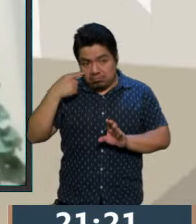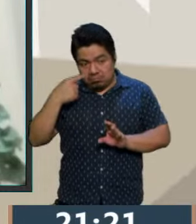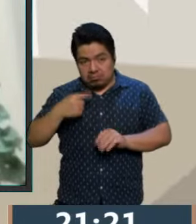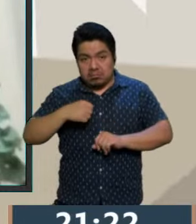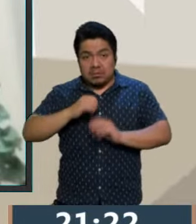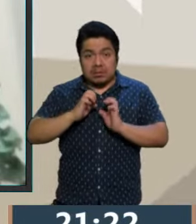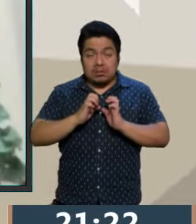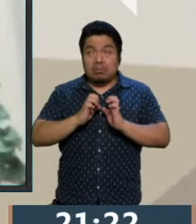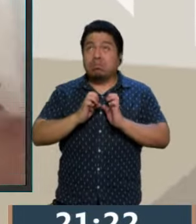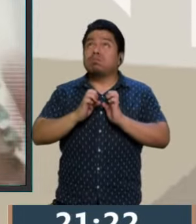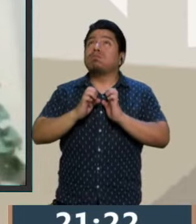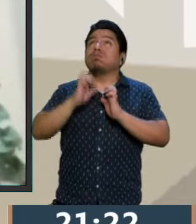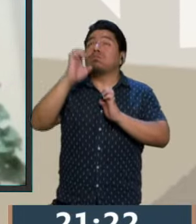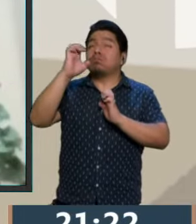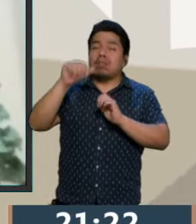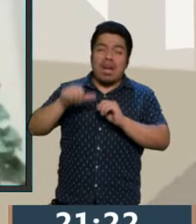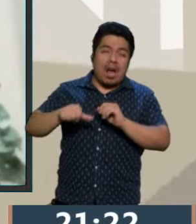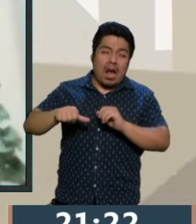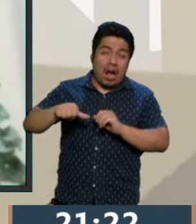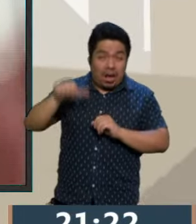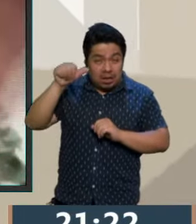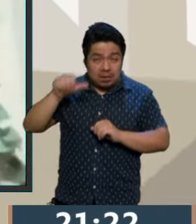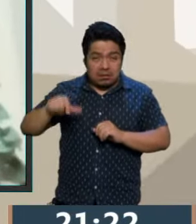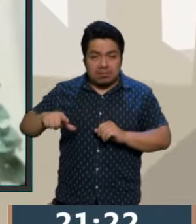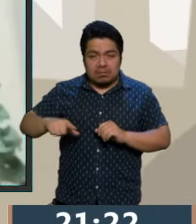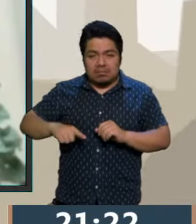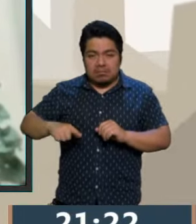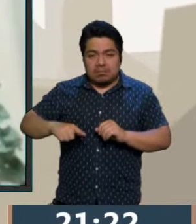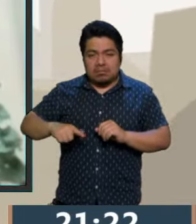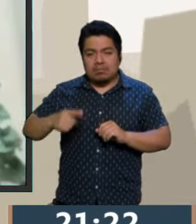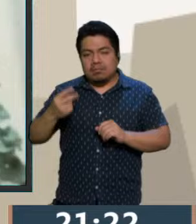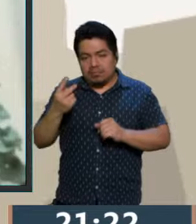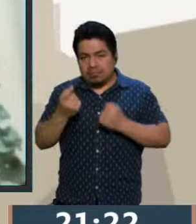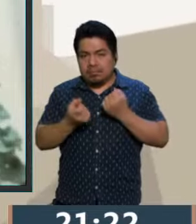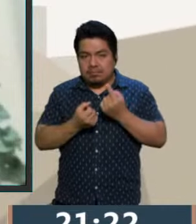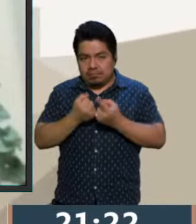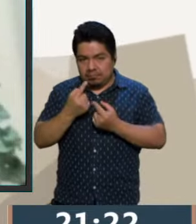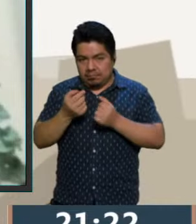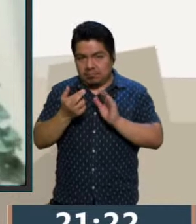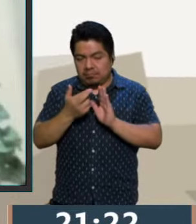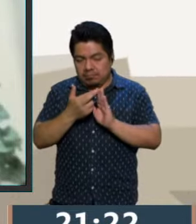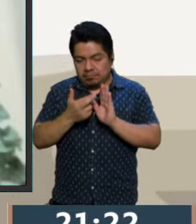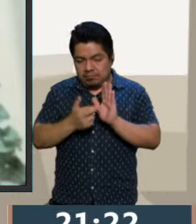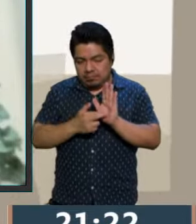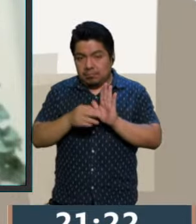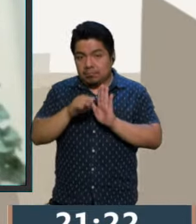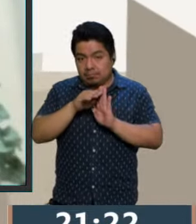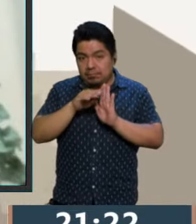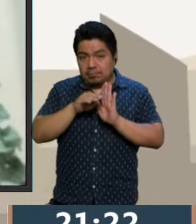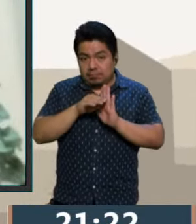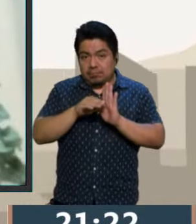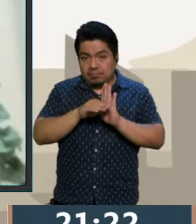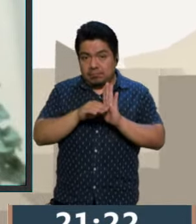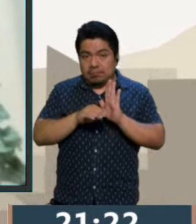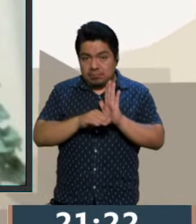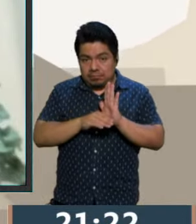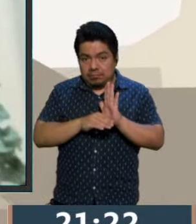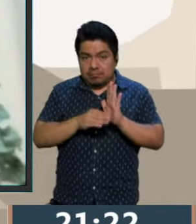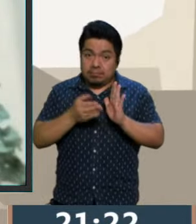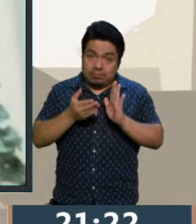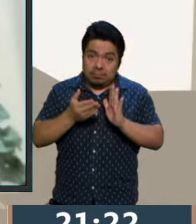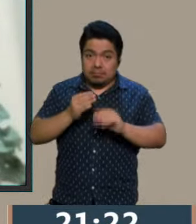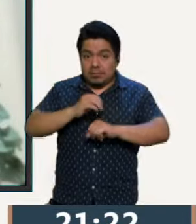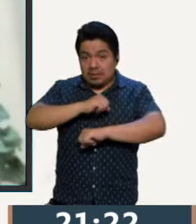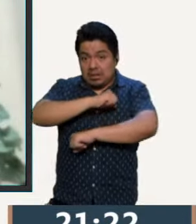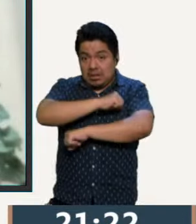edificios muy, muy altos y sobre todo el gobierno tienen que tener ciertos lineamientos. Y entre ellos, pues es que no sea fácil